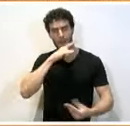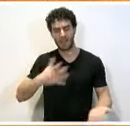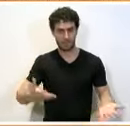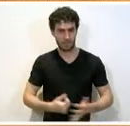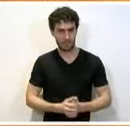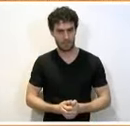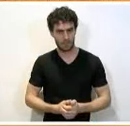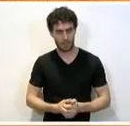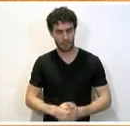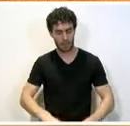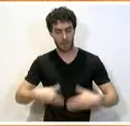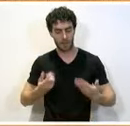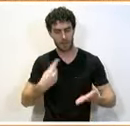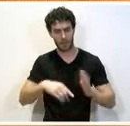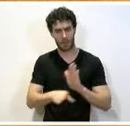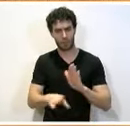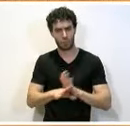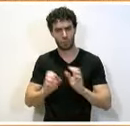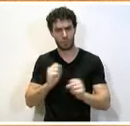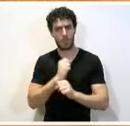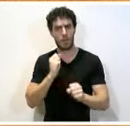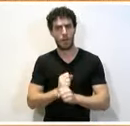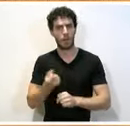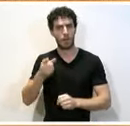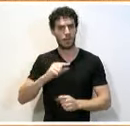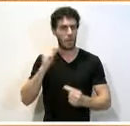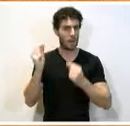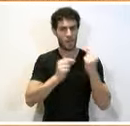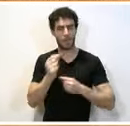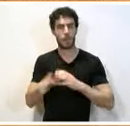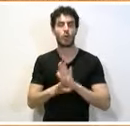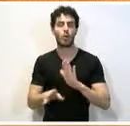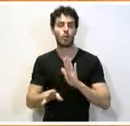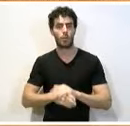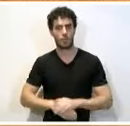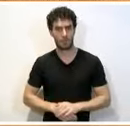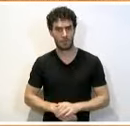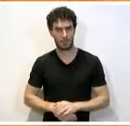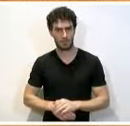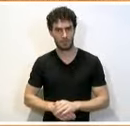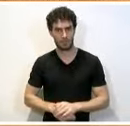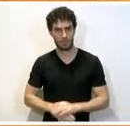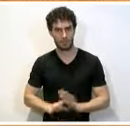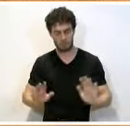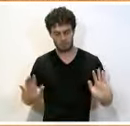anteriores. Entonces, sigamos en ese trabajo y sigamos debatiendo. Yo aquí ya vengo aprendido.